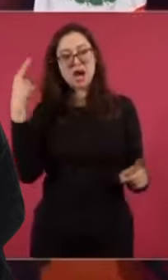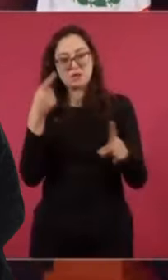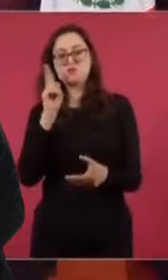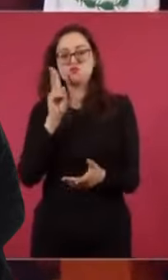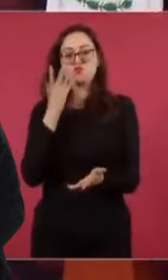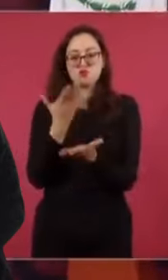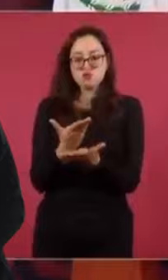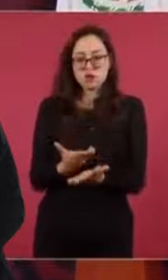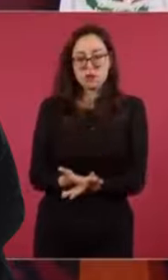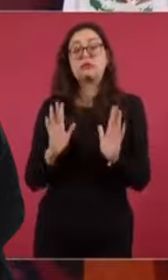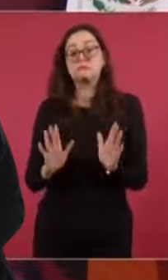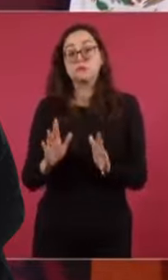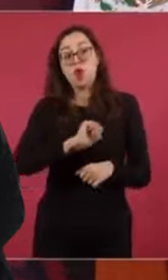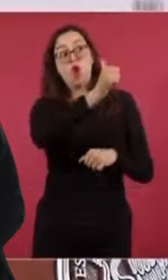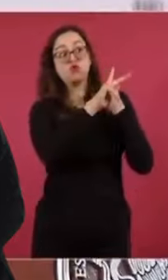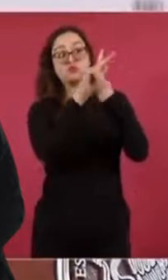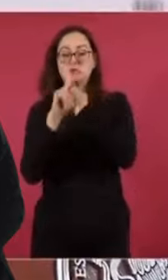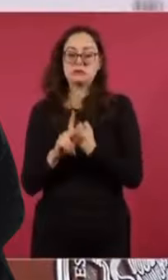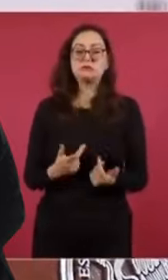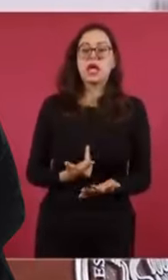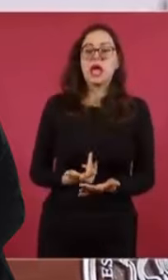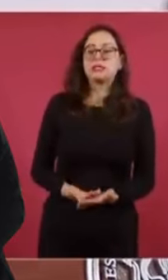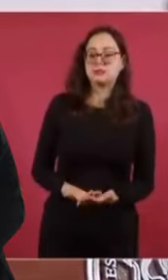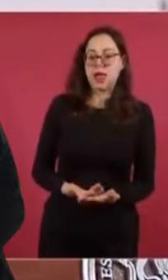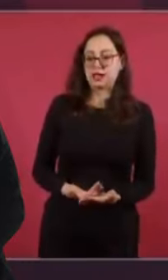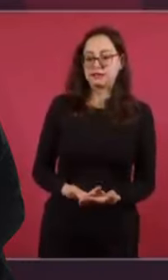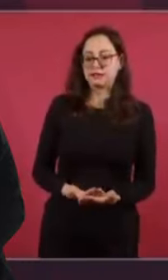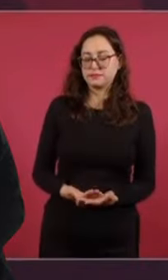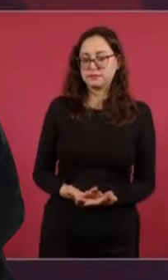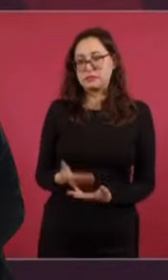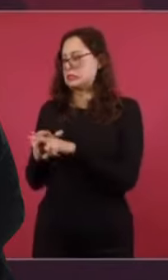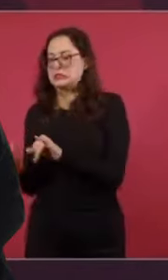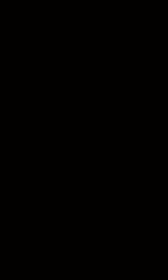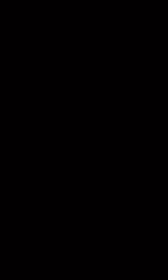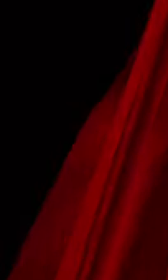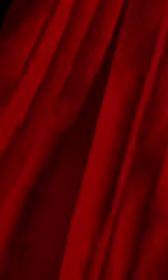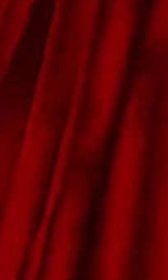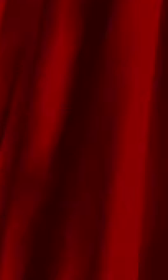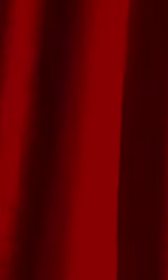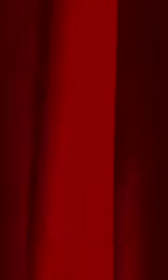Espero que no, adelantemos a descalificar a nadie y esperar.